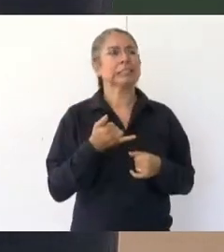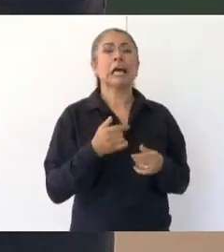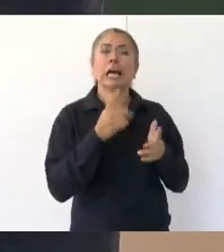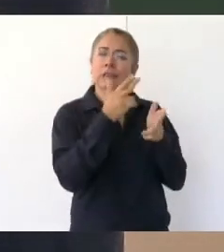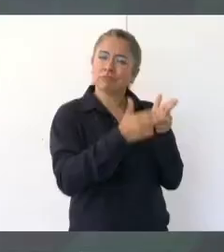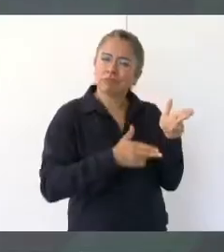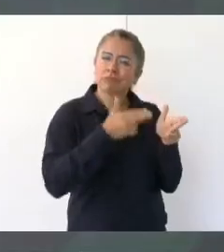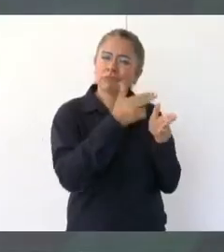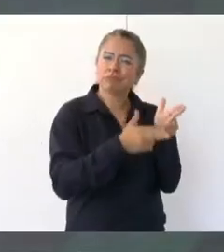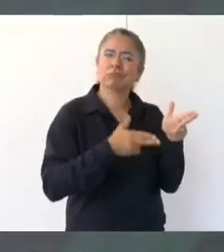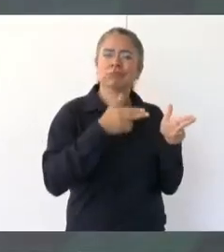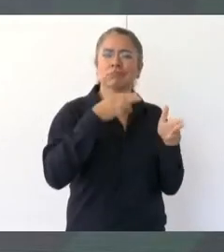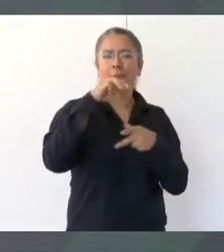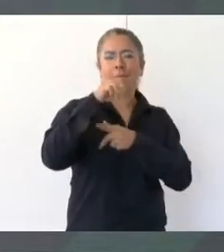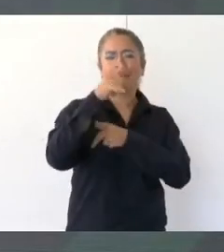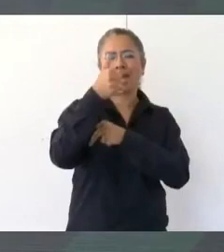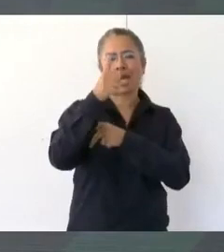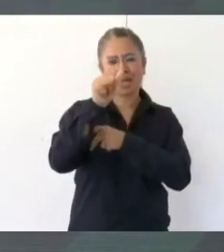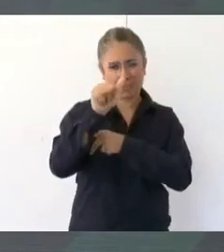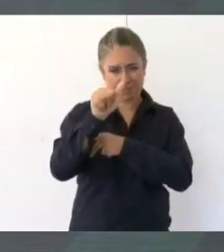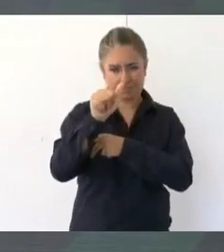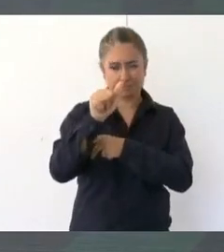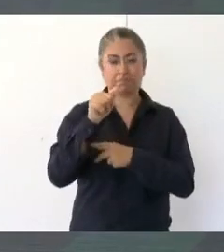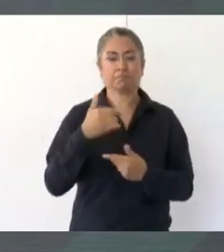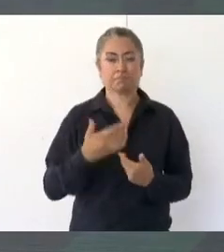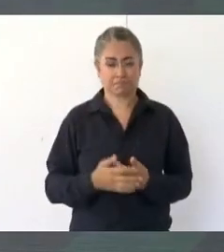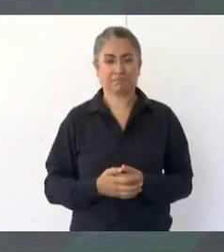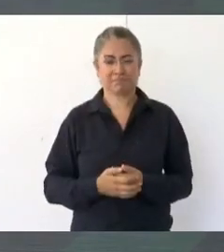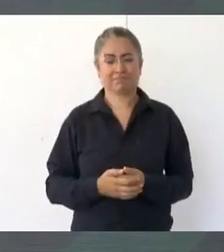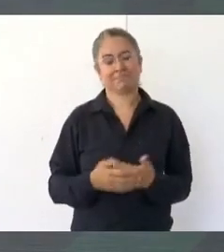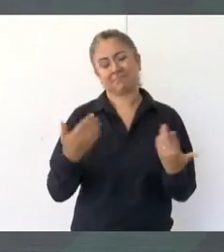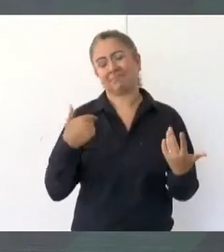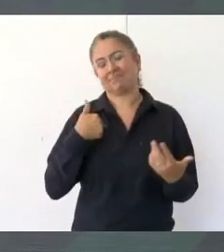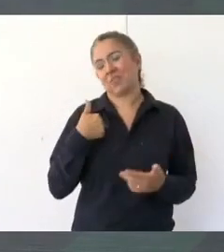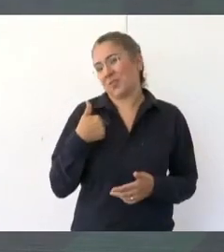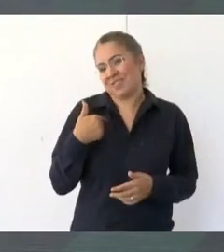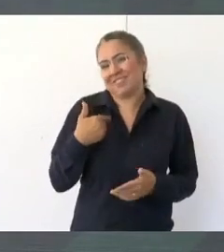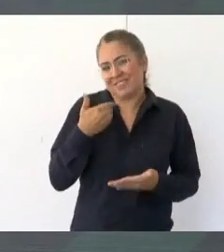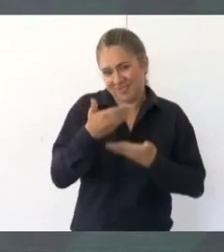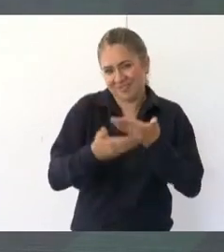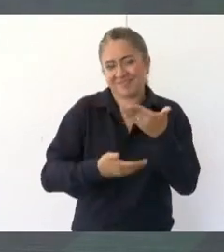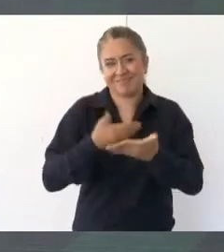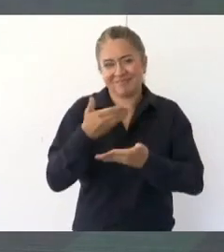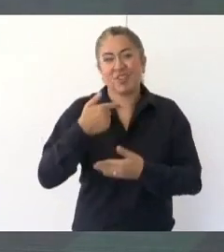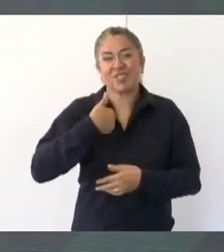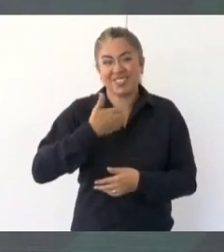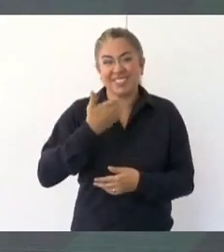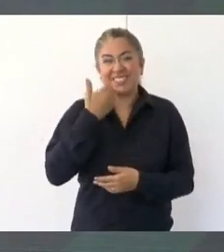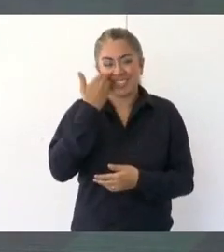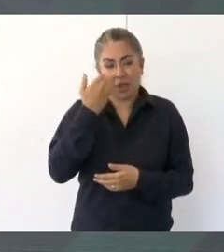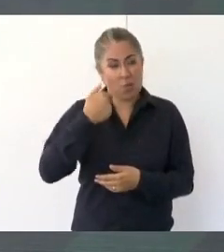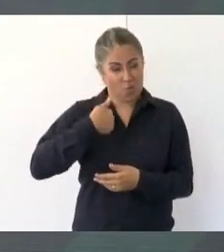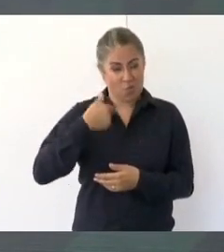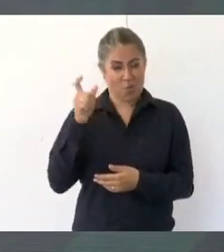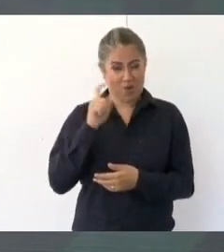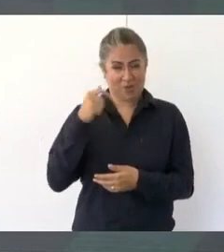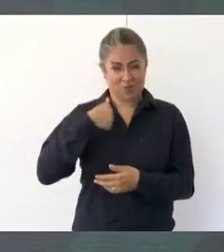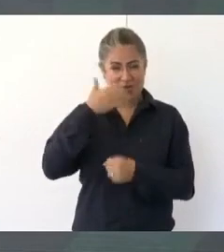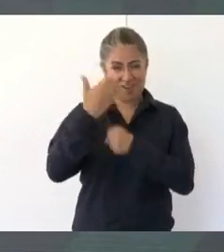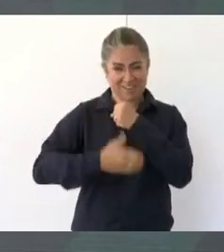Allá, que esa es otra cosa que les comparto. Quiero entregar, cuando yo